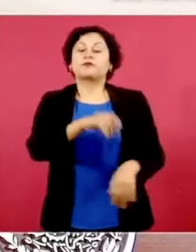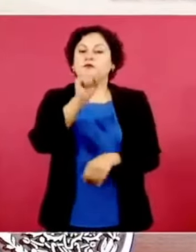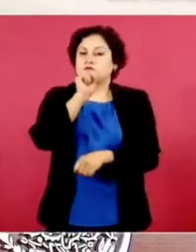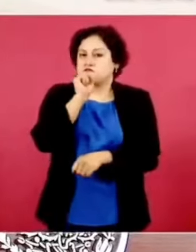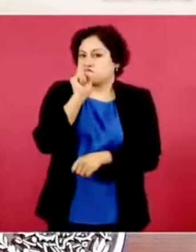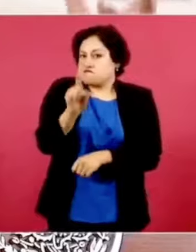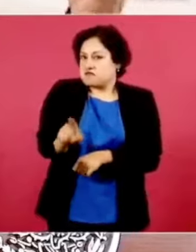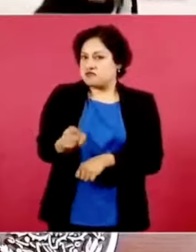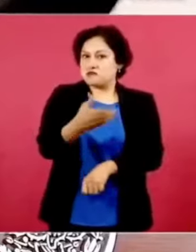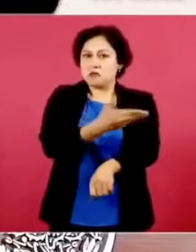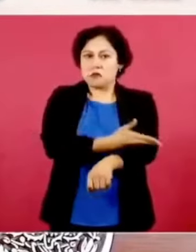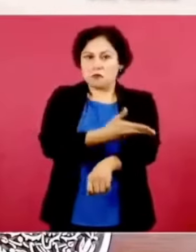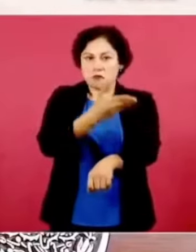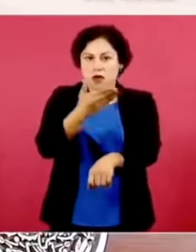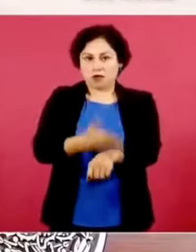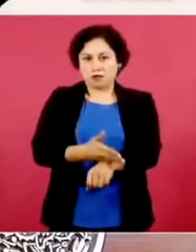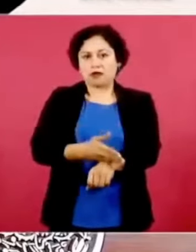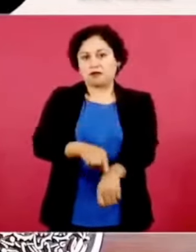Un poco cómo inicia